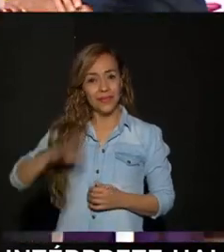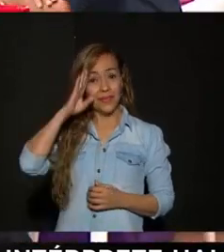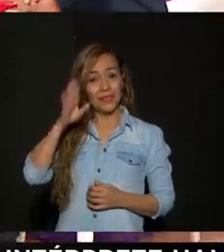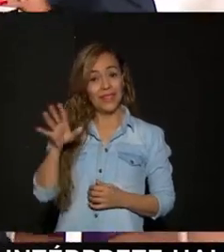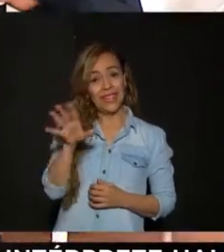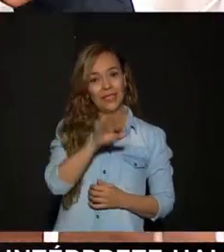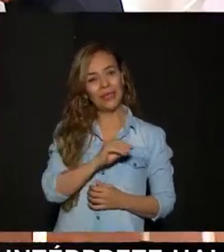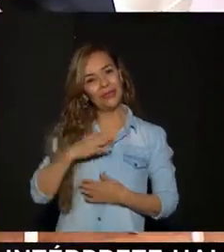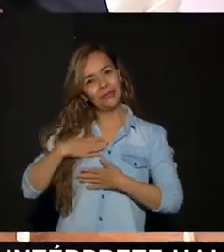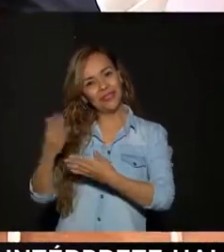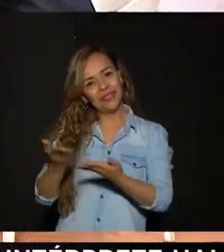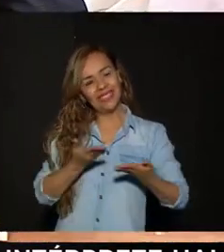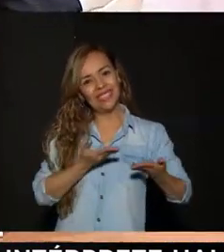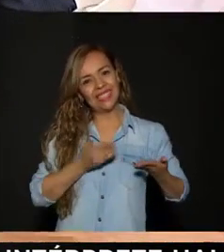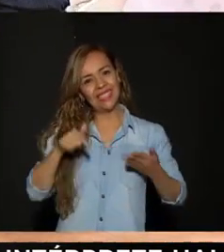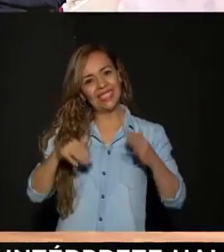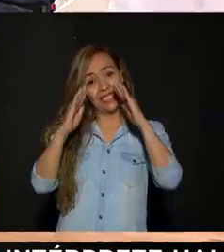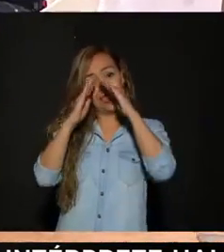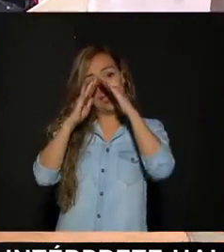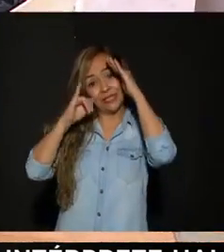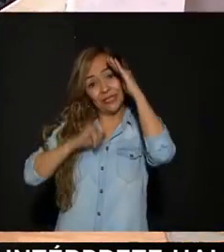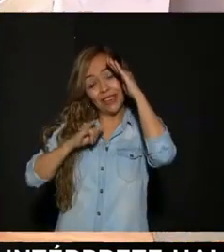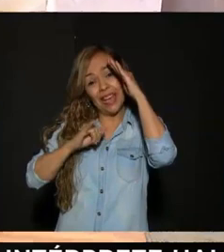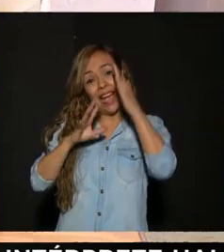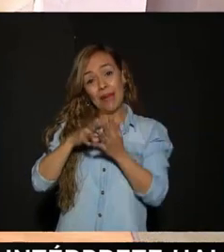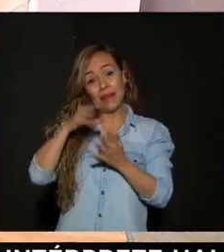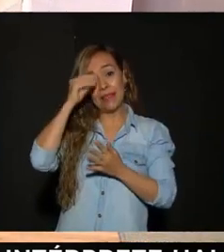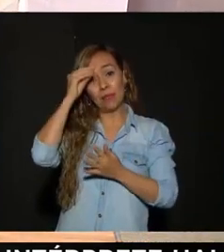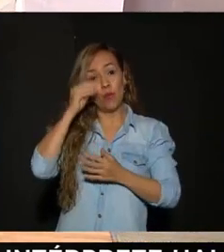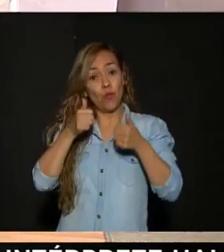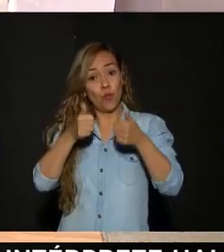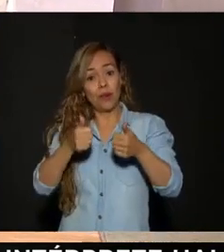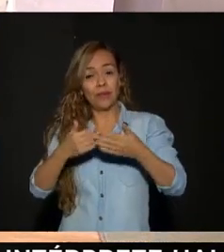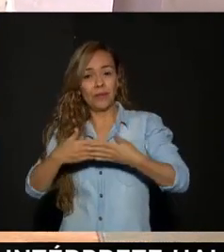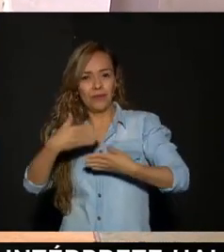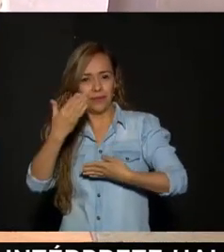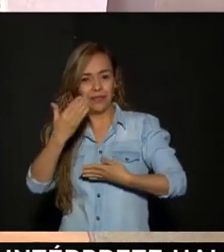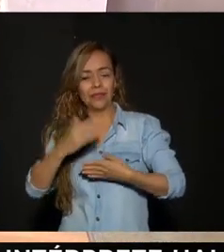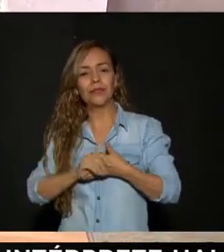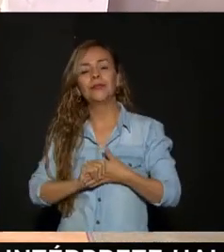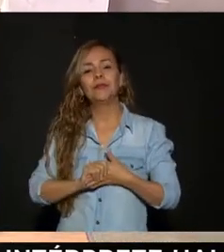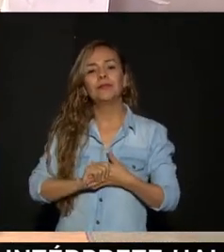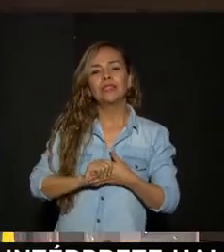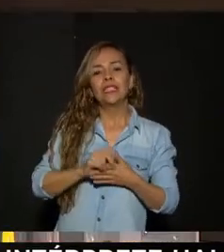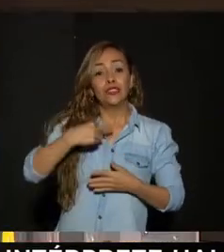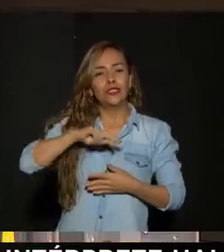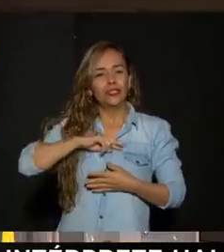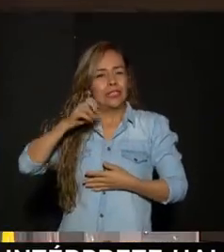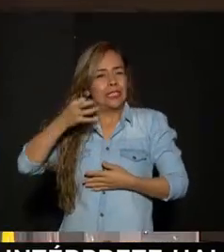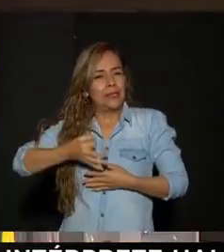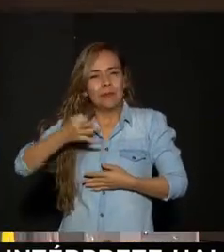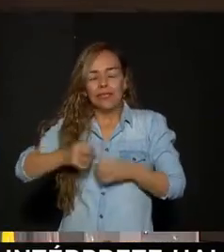Hola a todos, bienvenidos una vez más al programa En Casa Aprendemos con Buen Comienzo. Como saben, en este programa siempre les traemos sorpresas